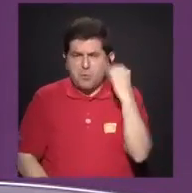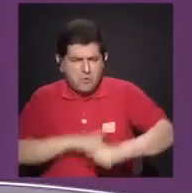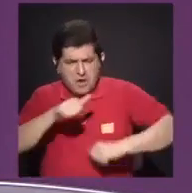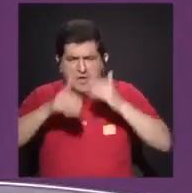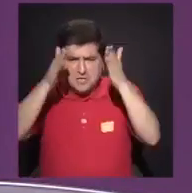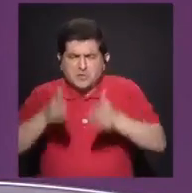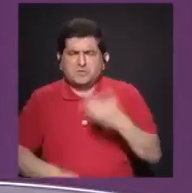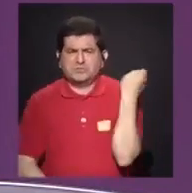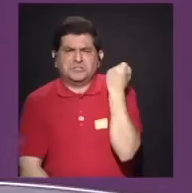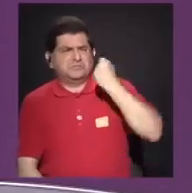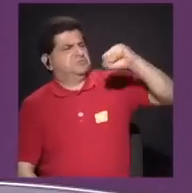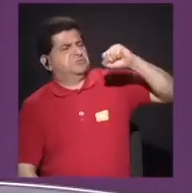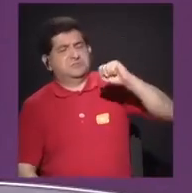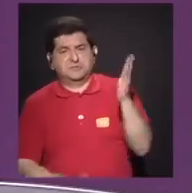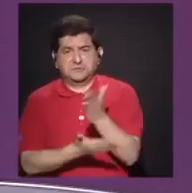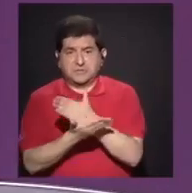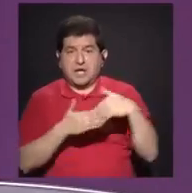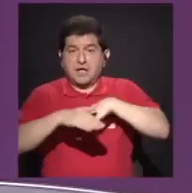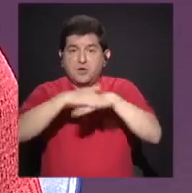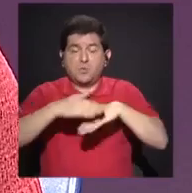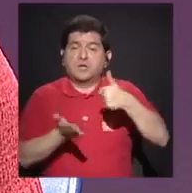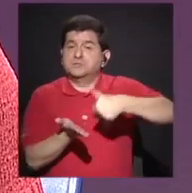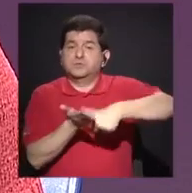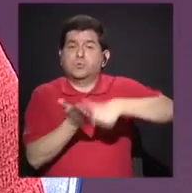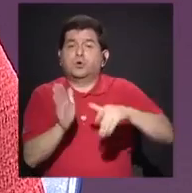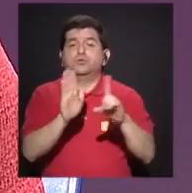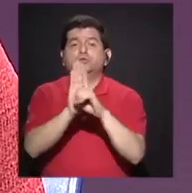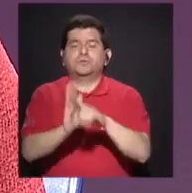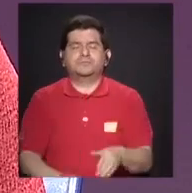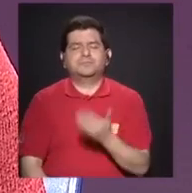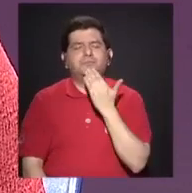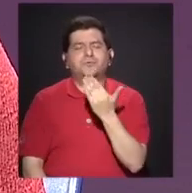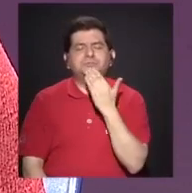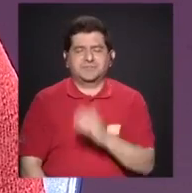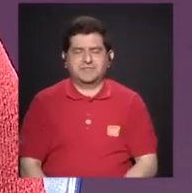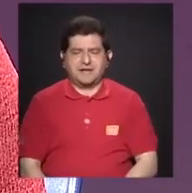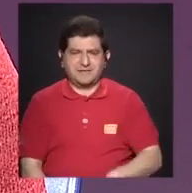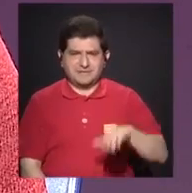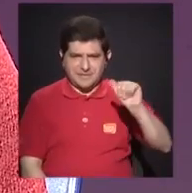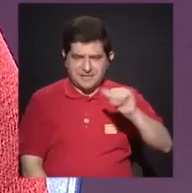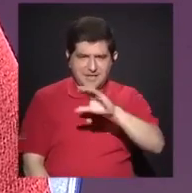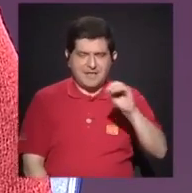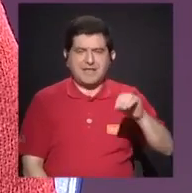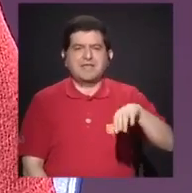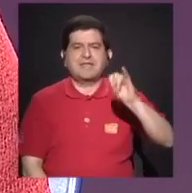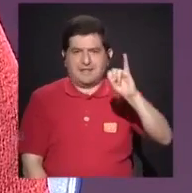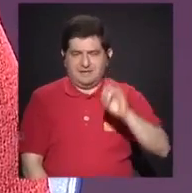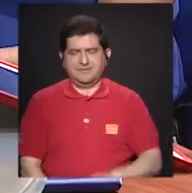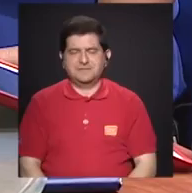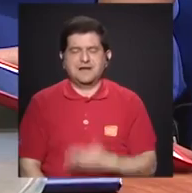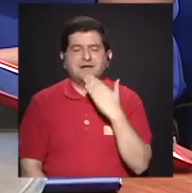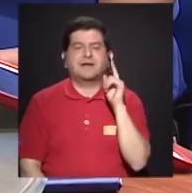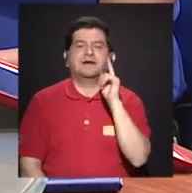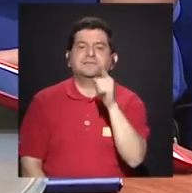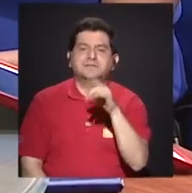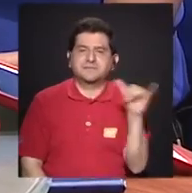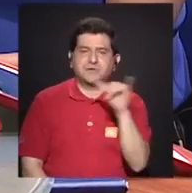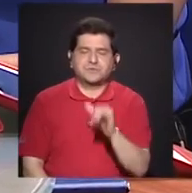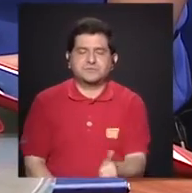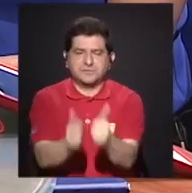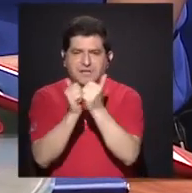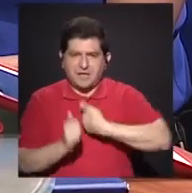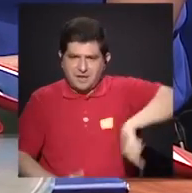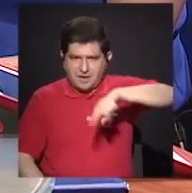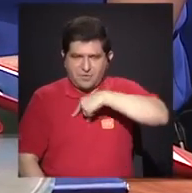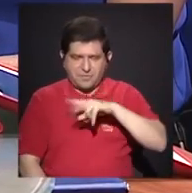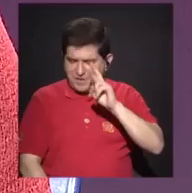En algo tan elemental como el derecho al voto. Muchas gracias, Alejandra, muchas gracias, Idalice, y muchas gracias a usted que nos ha